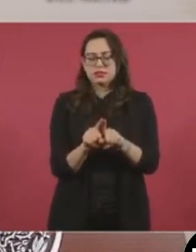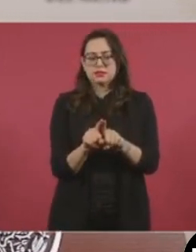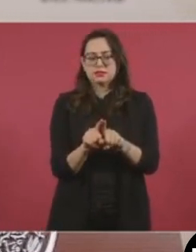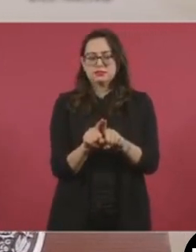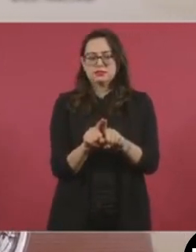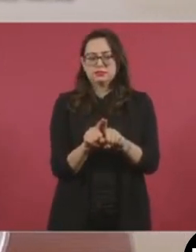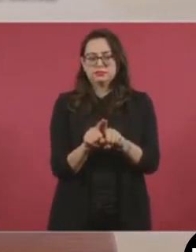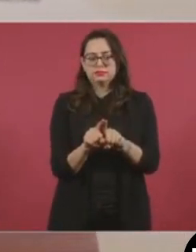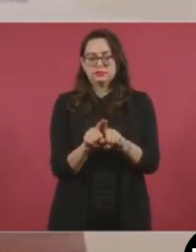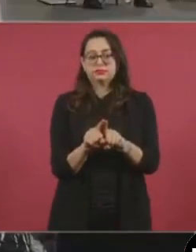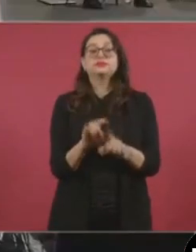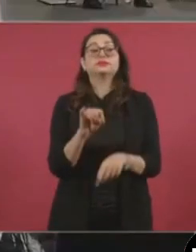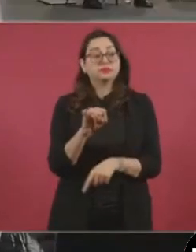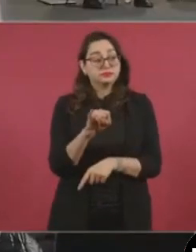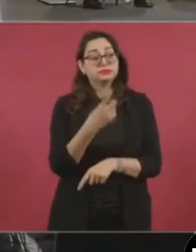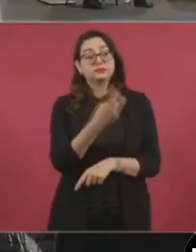de Wolfgang,